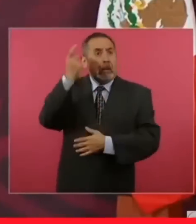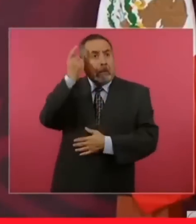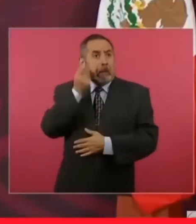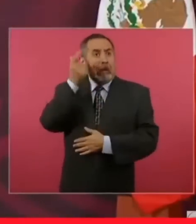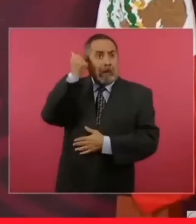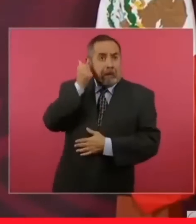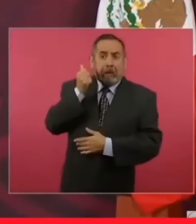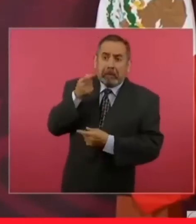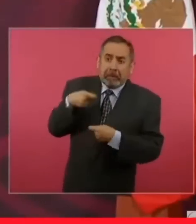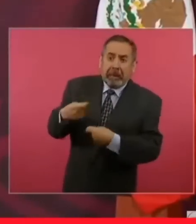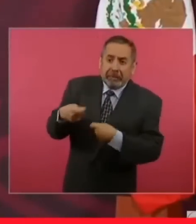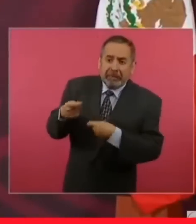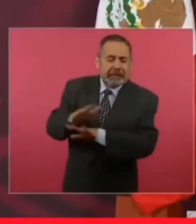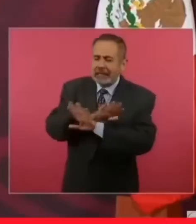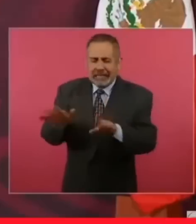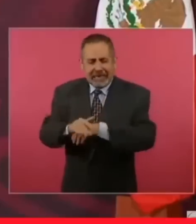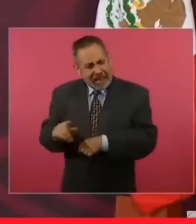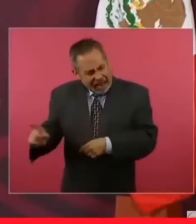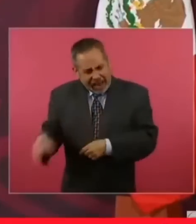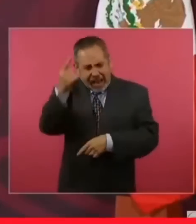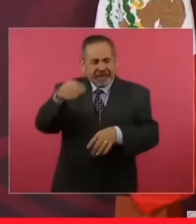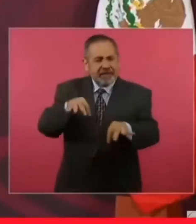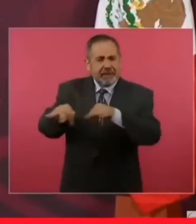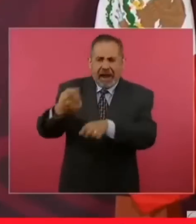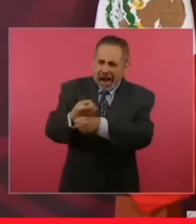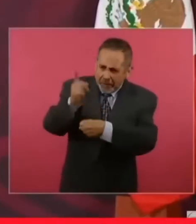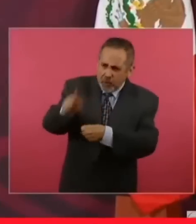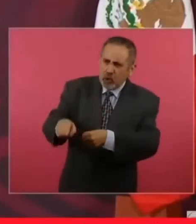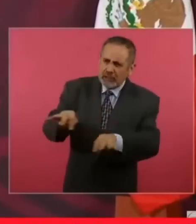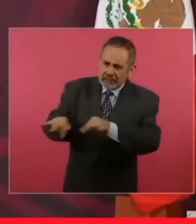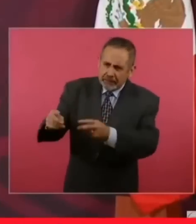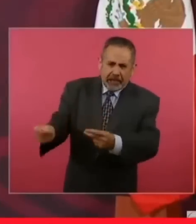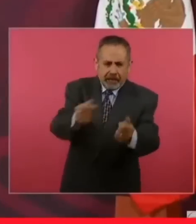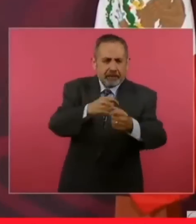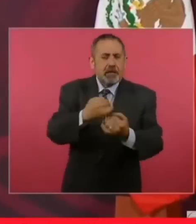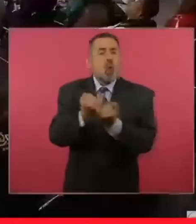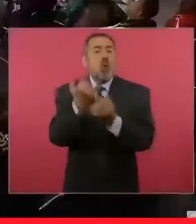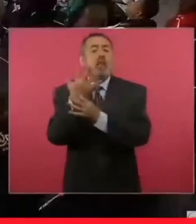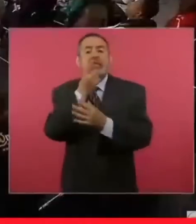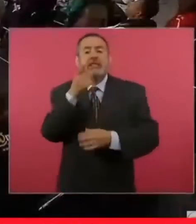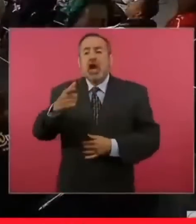programas sociales. A trabajar, cabrones, como dice Xóchitl.